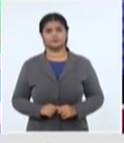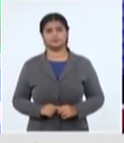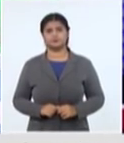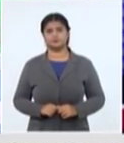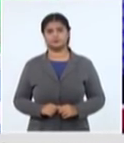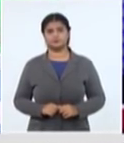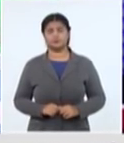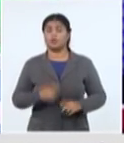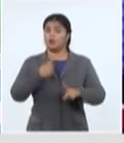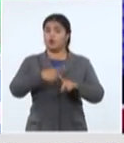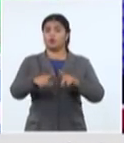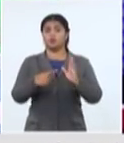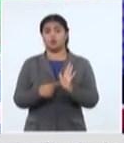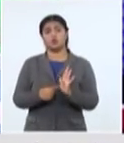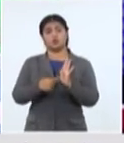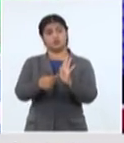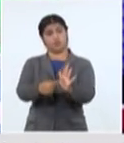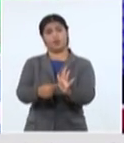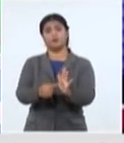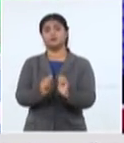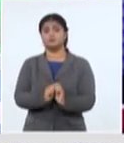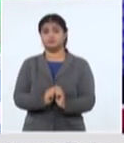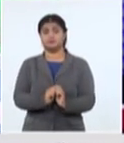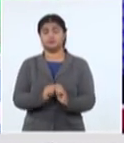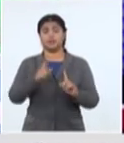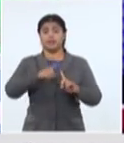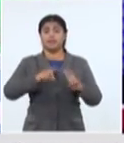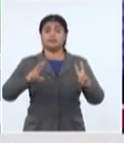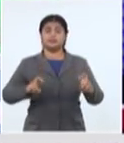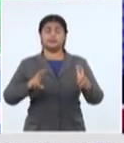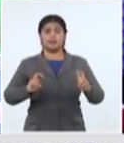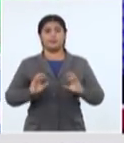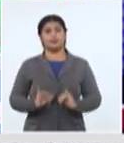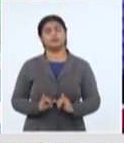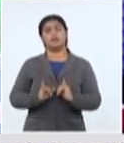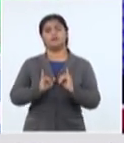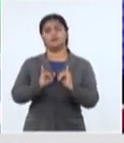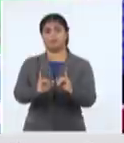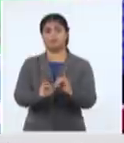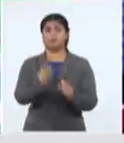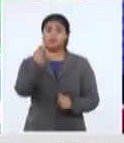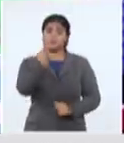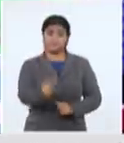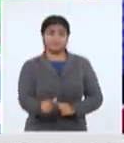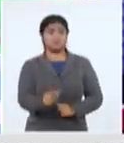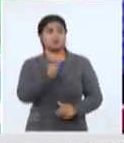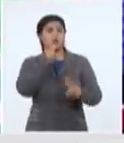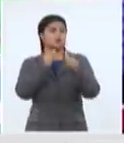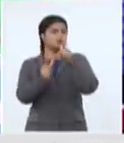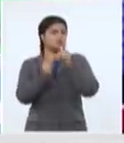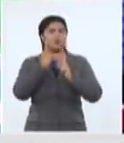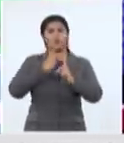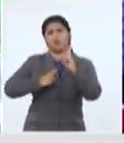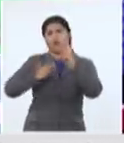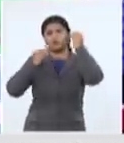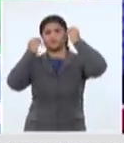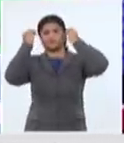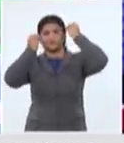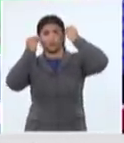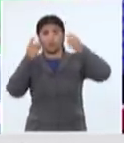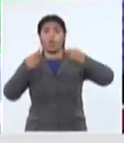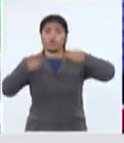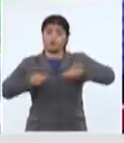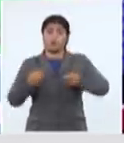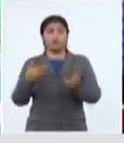Otra recomendación que yo daría es el tema de la información. El tema de la información, incluso lo hemos trabajado en otros